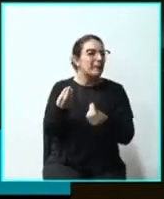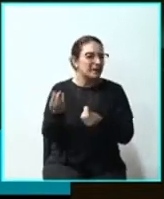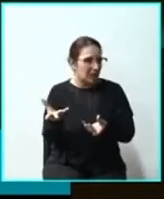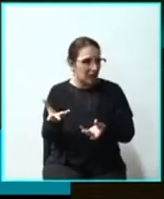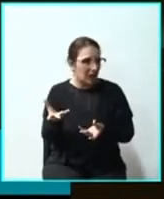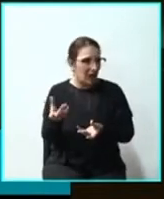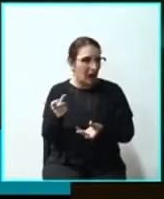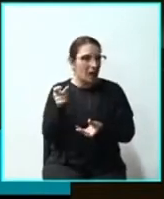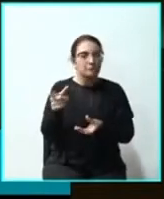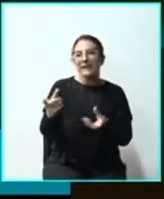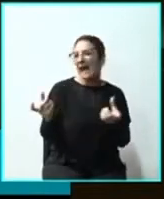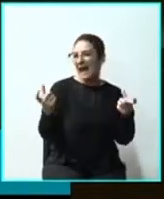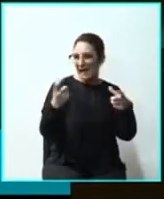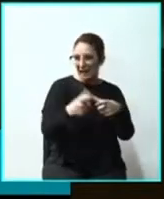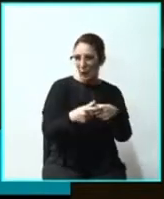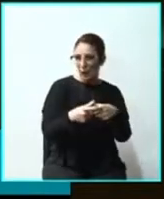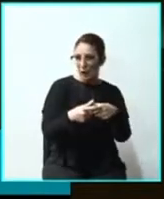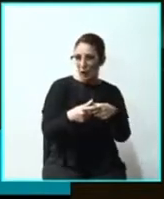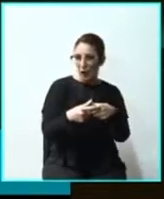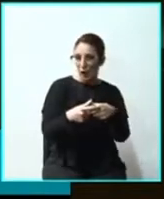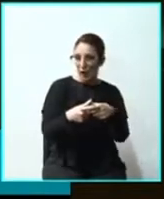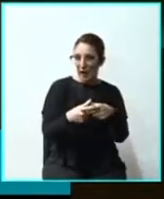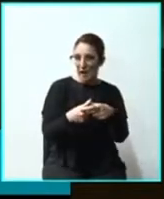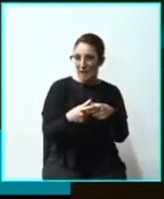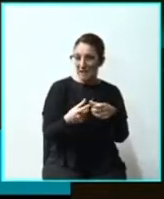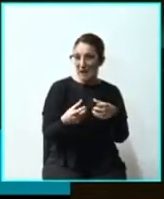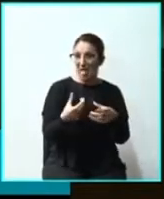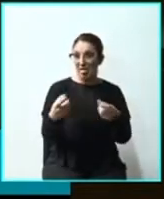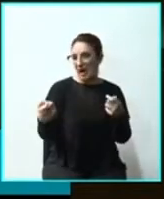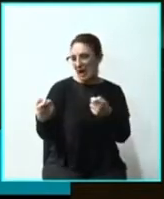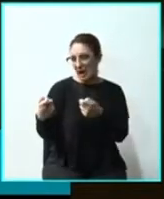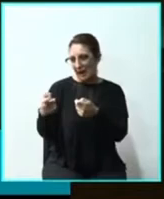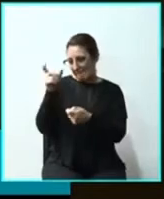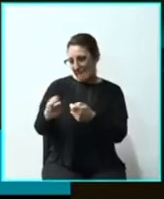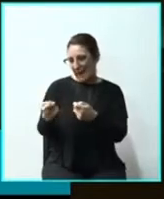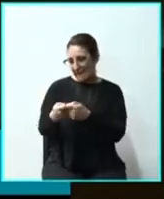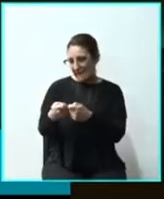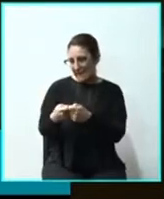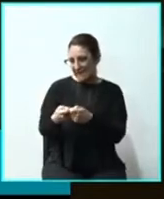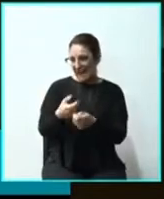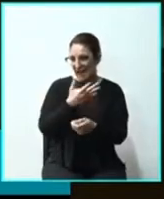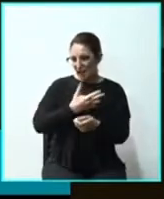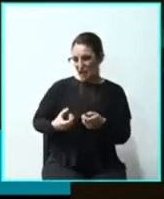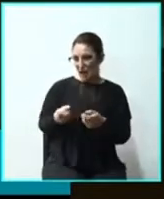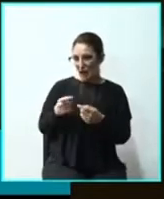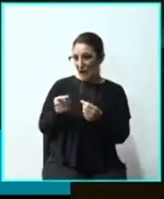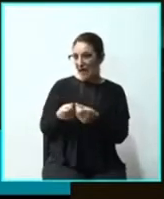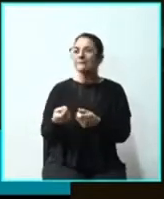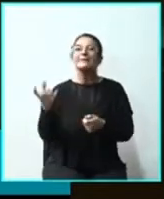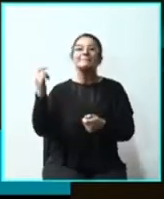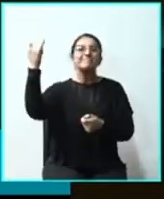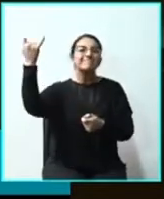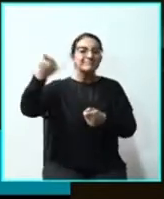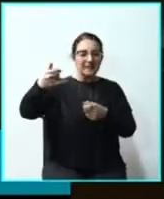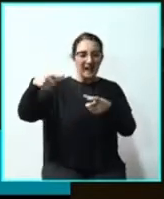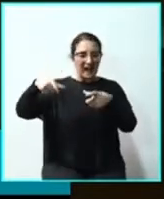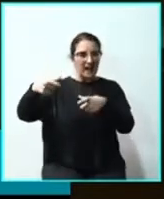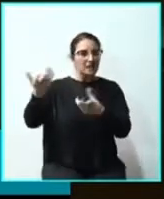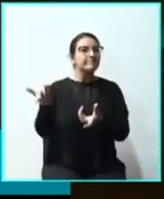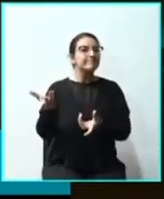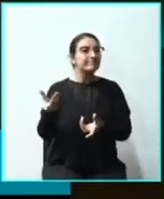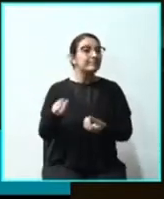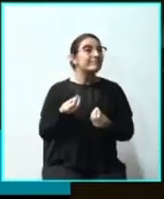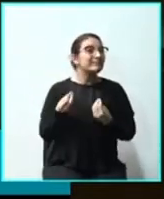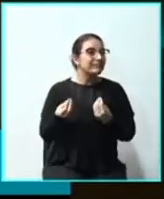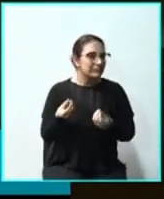si están en las reuniones reservadas de empresarios con gobernantes, por ejemplo? Quizá podríamos encontrar ahí los orígenes de la privatización que se